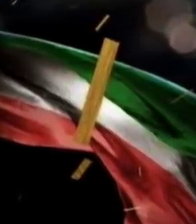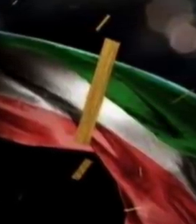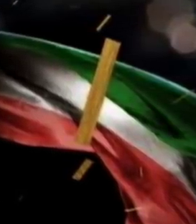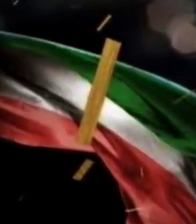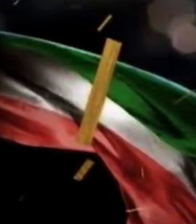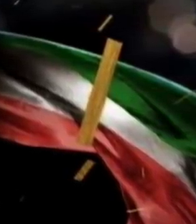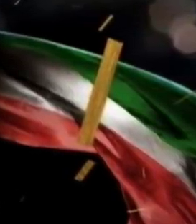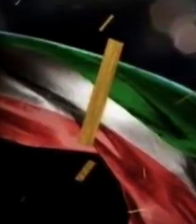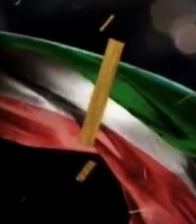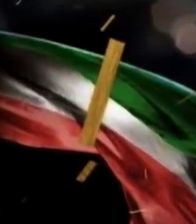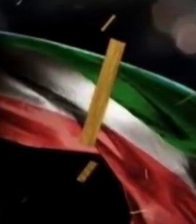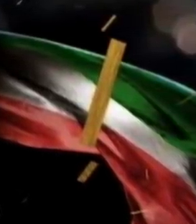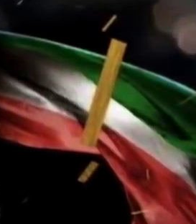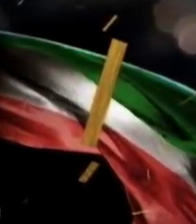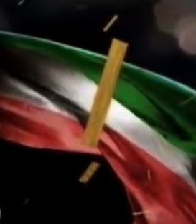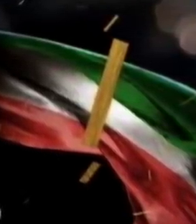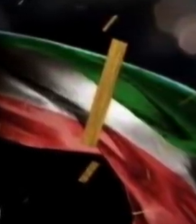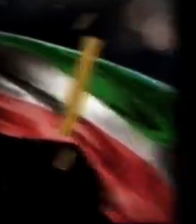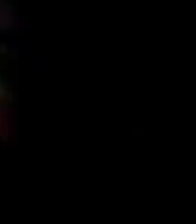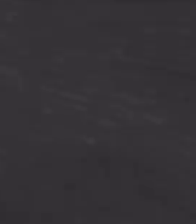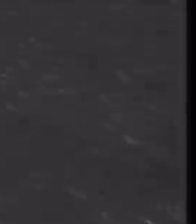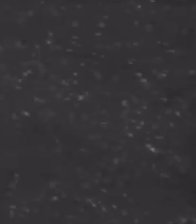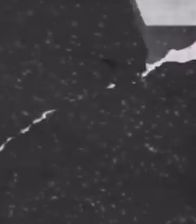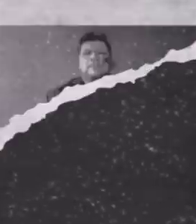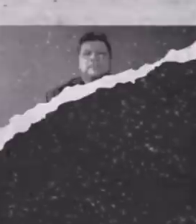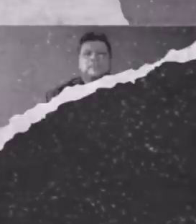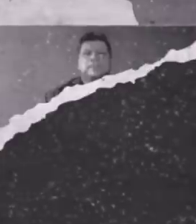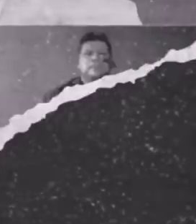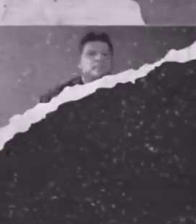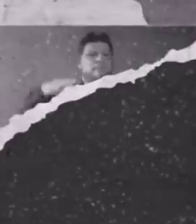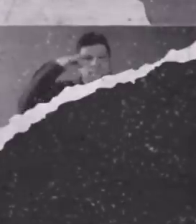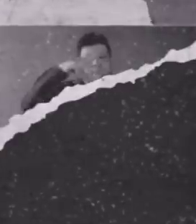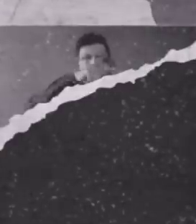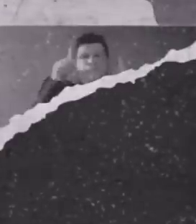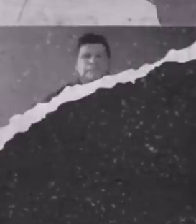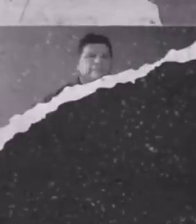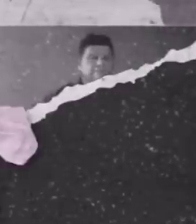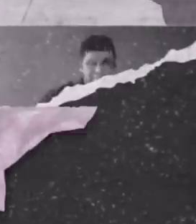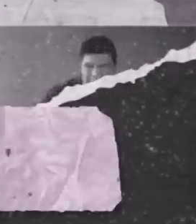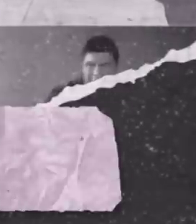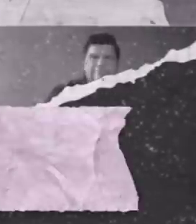Abrazo, gente, se los quiere y respeta mucho. ¡Viva México!